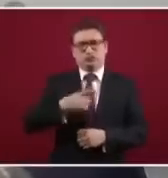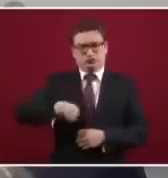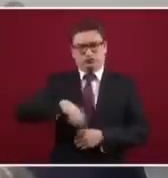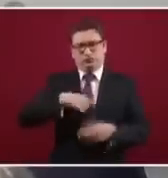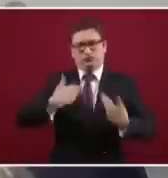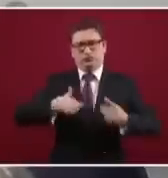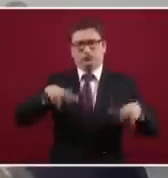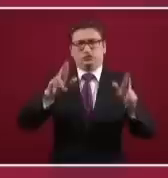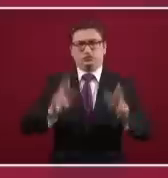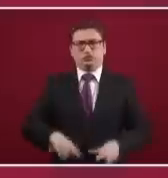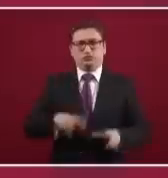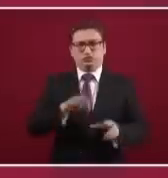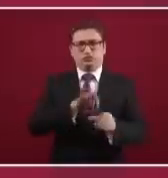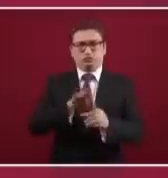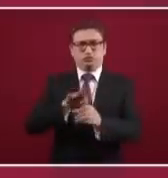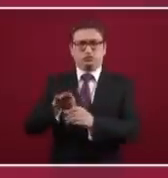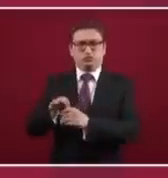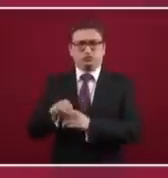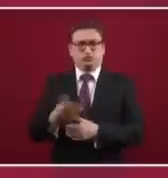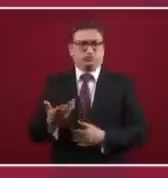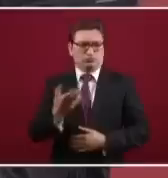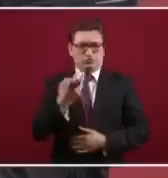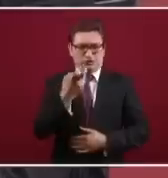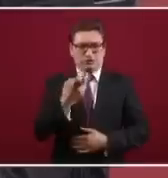representación votó en ese sentido,